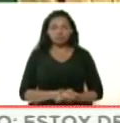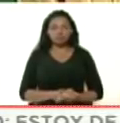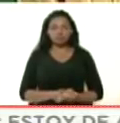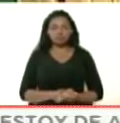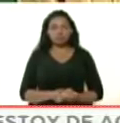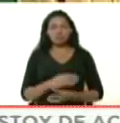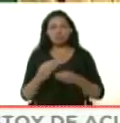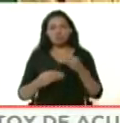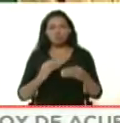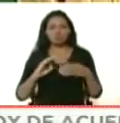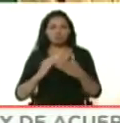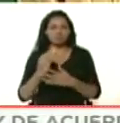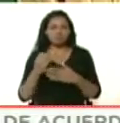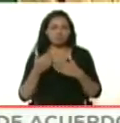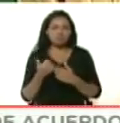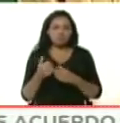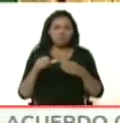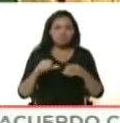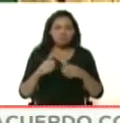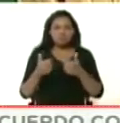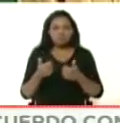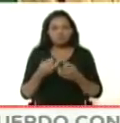funcionamiento.